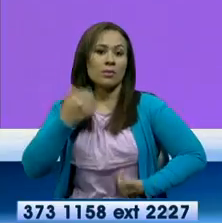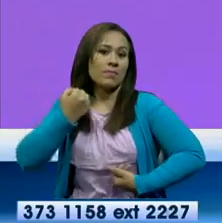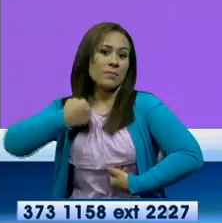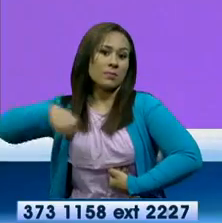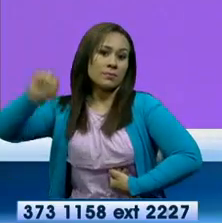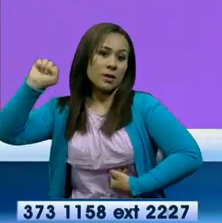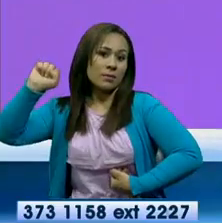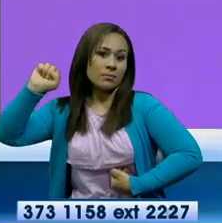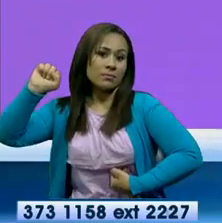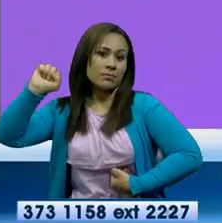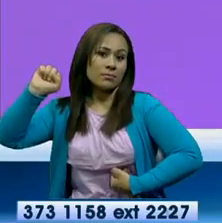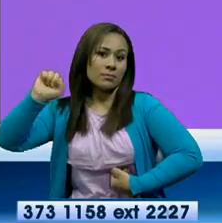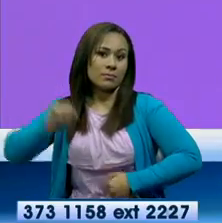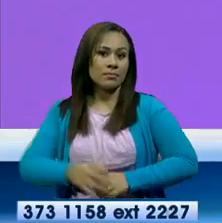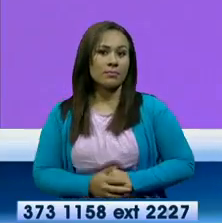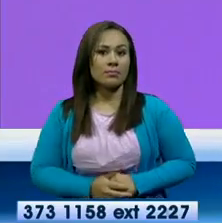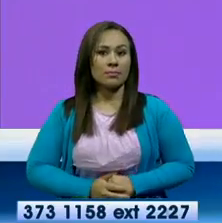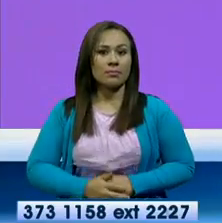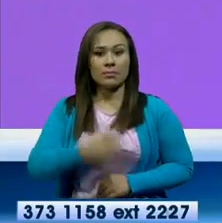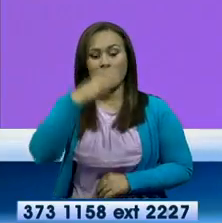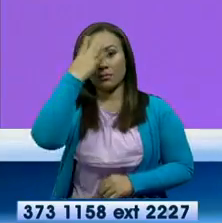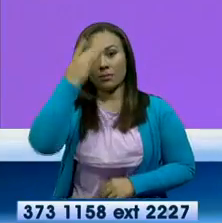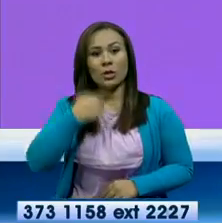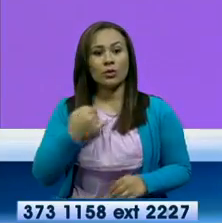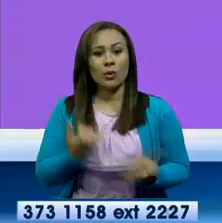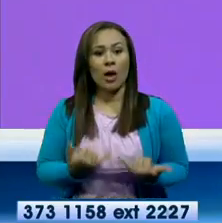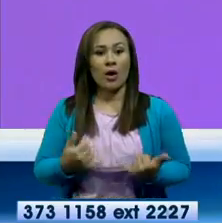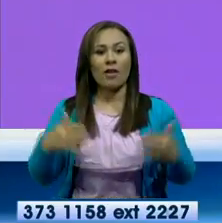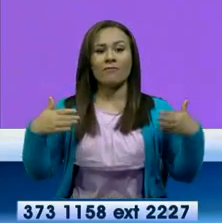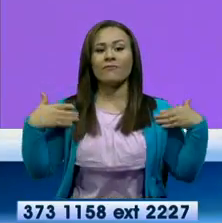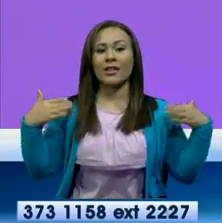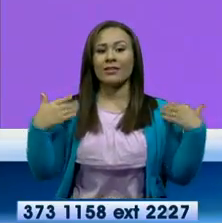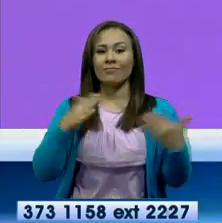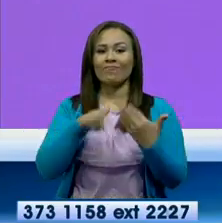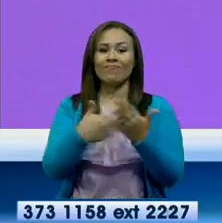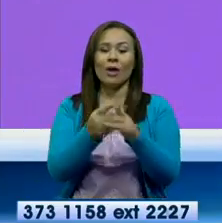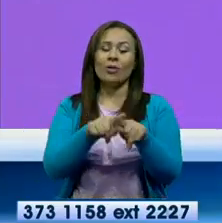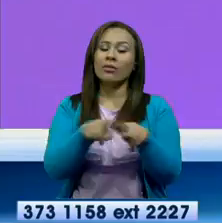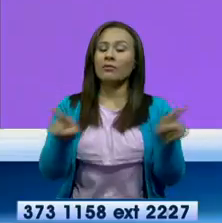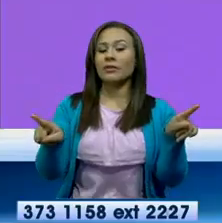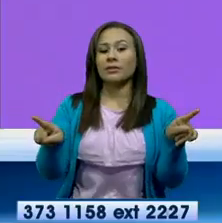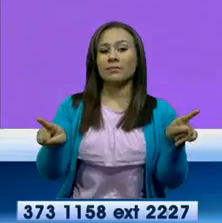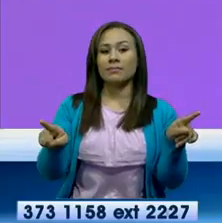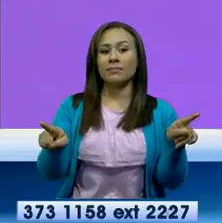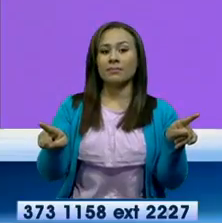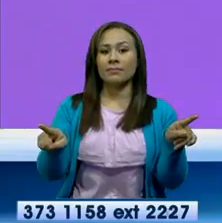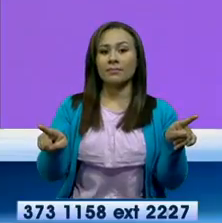viaje porque ahora soy feliz todo es diferente